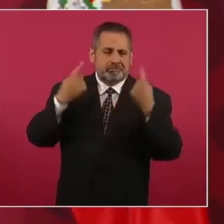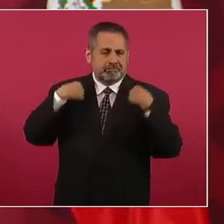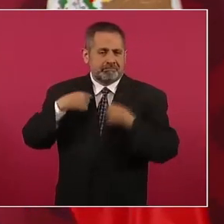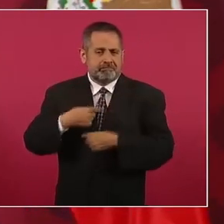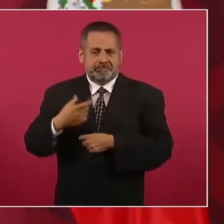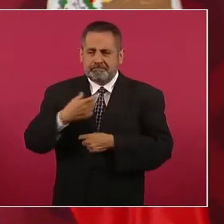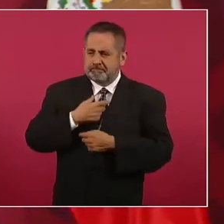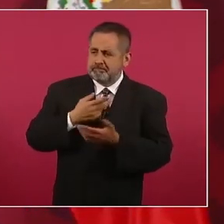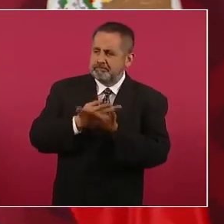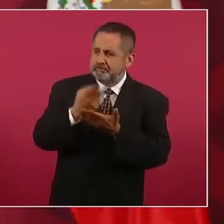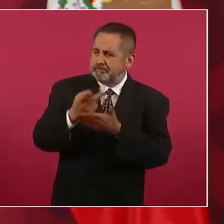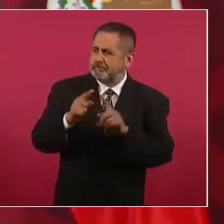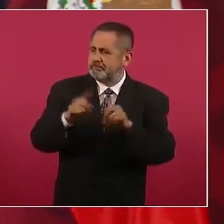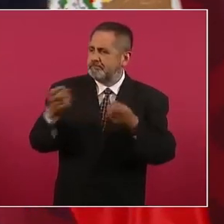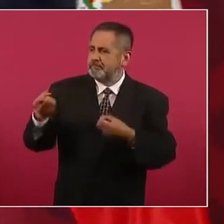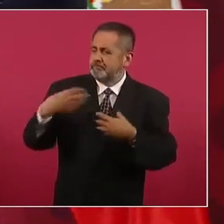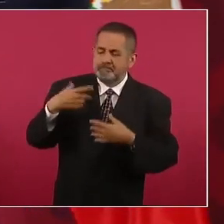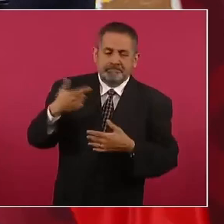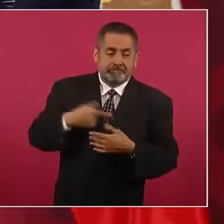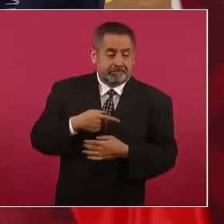condecoraciones y